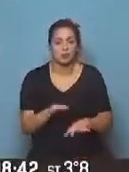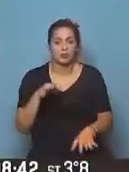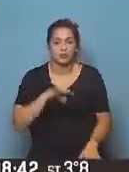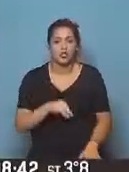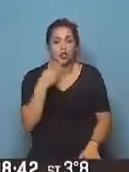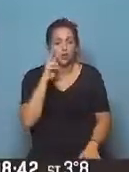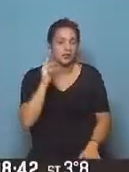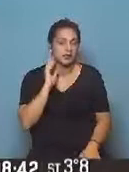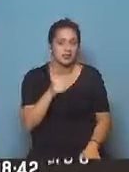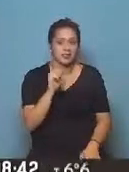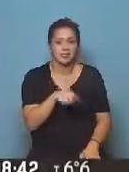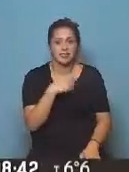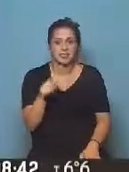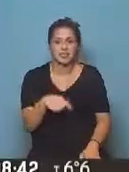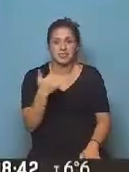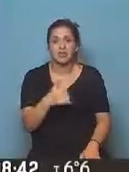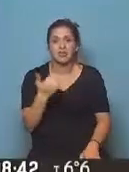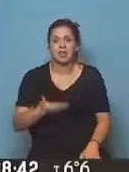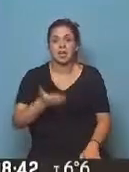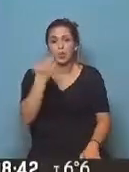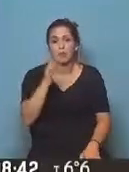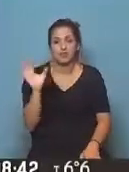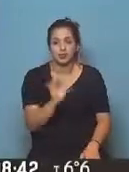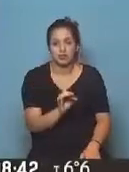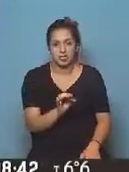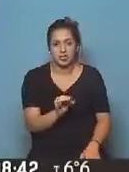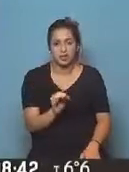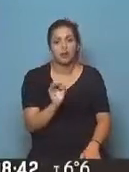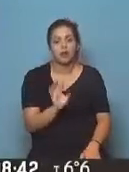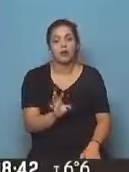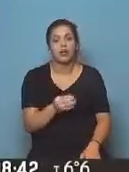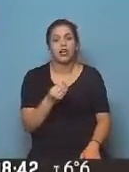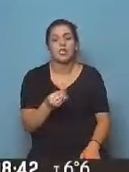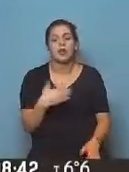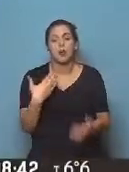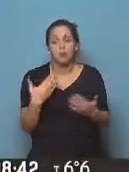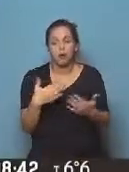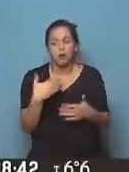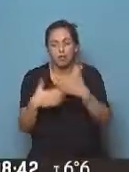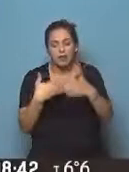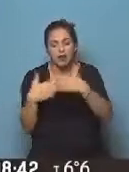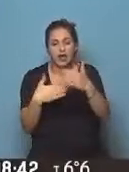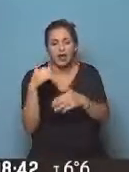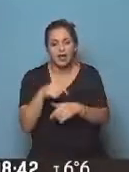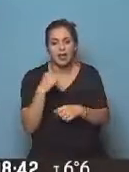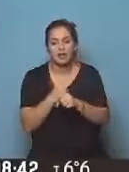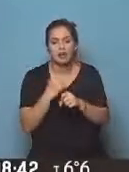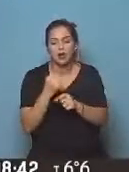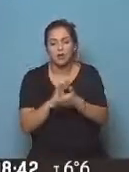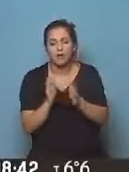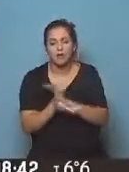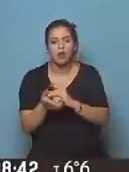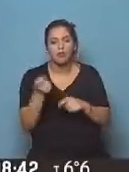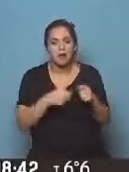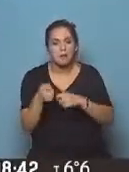2016 tenemos un aumento cero ahora lo sano que es lo que se puede hacer de aquí en adelante y que es el mercado cómo puede